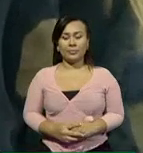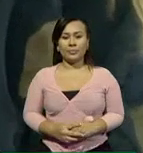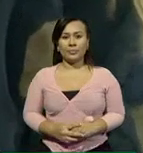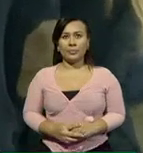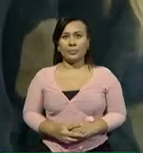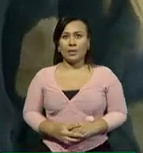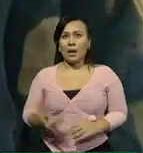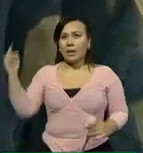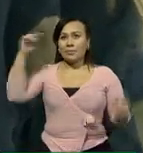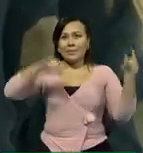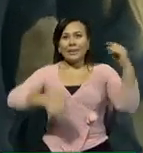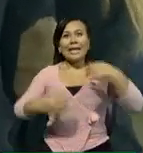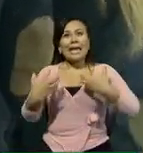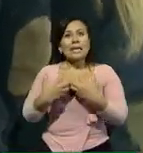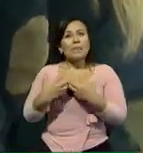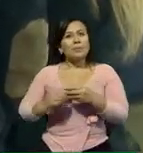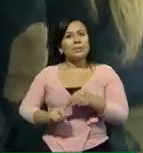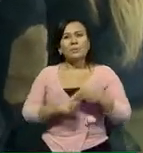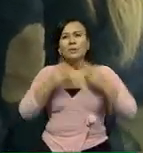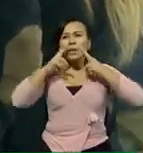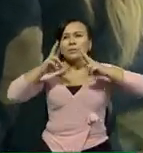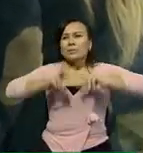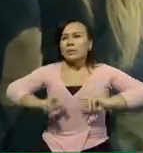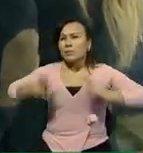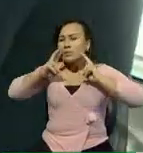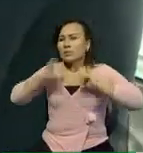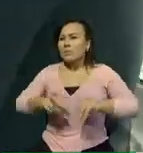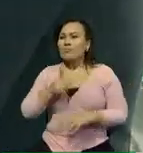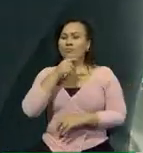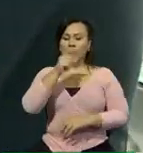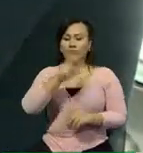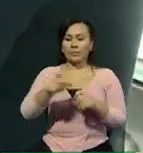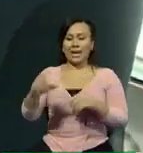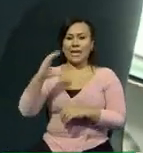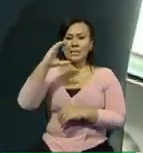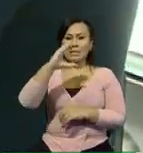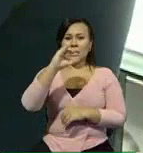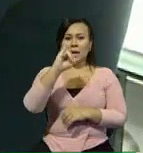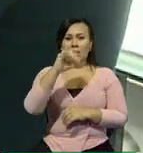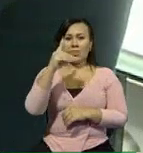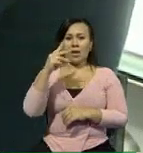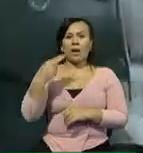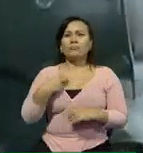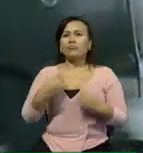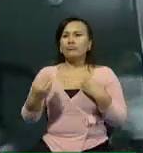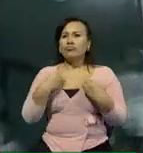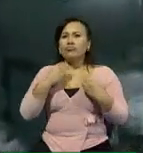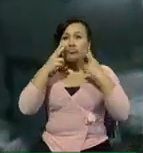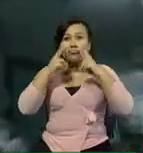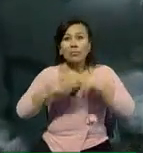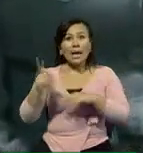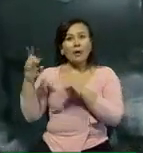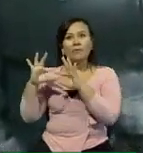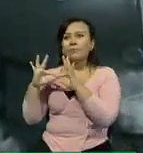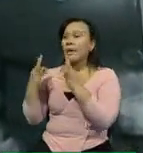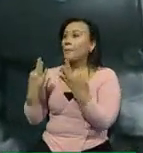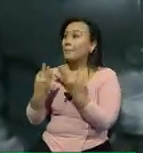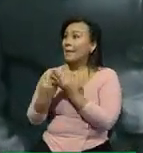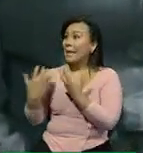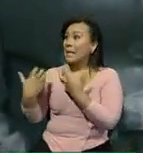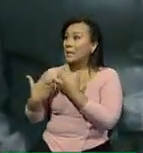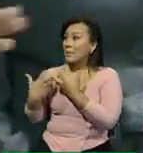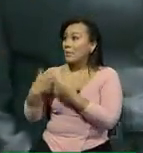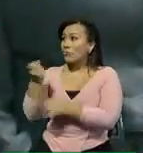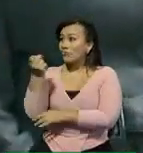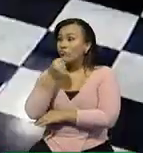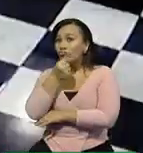La llegada de un equipo especial de seguimiento conformada por miembros de la CIDH genera gran expectativa en las familias del equipo periodístico de Diario